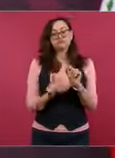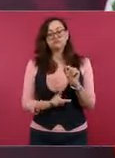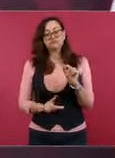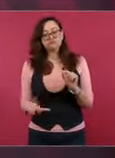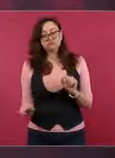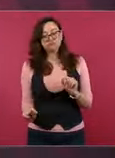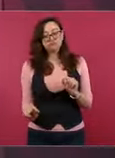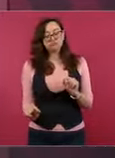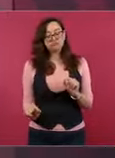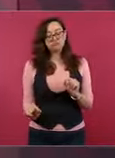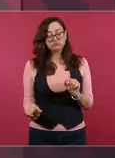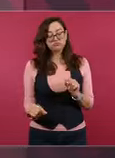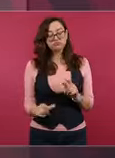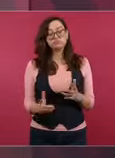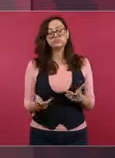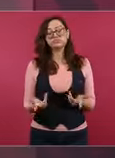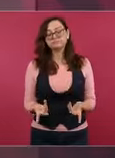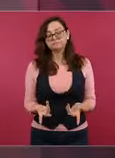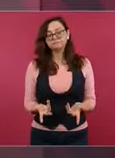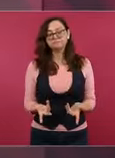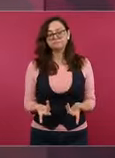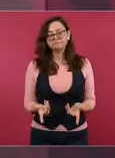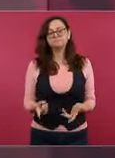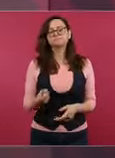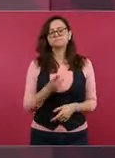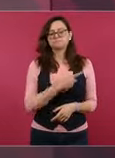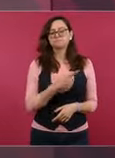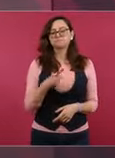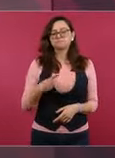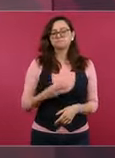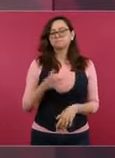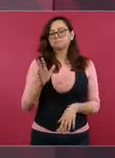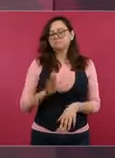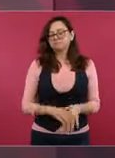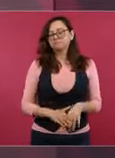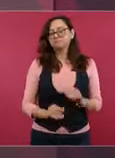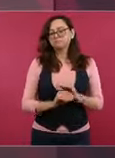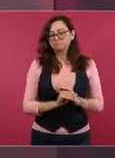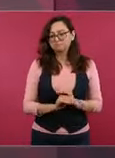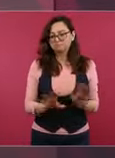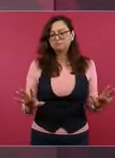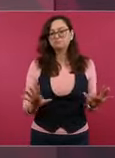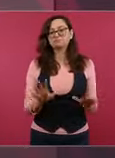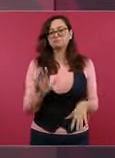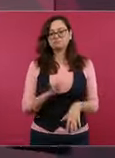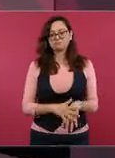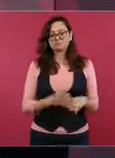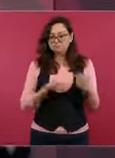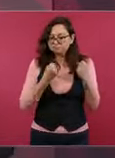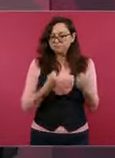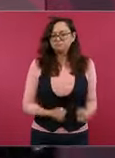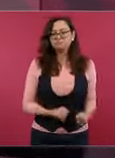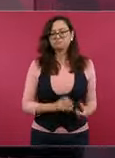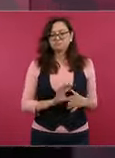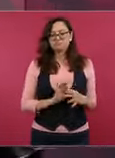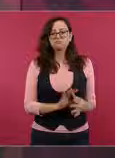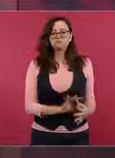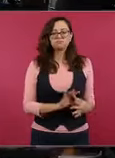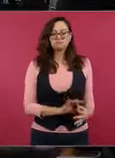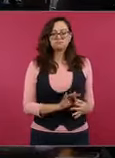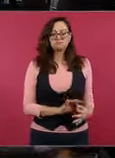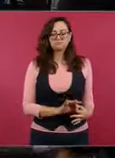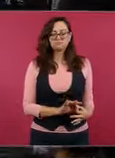tenemos que buscar que se consolide esa integración, ni modo que